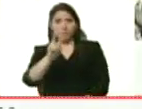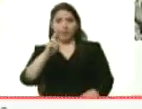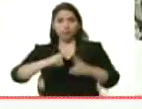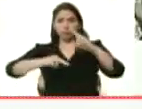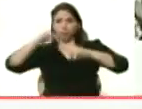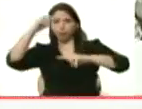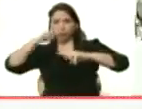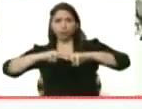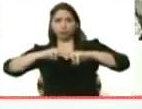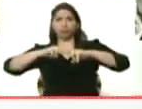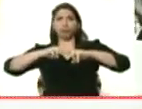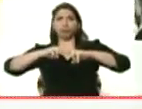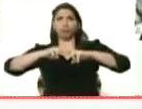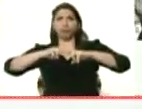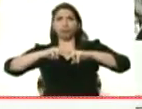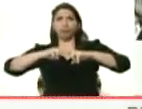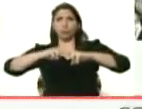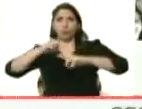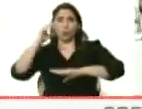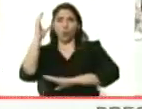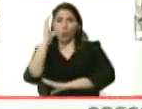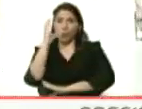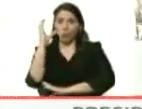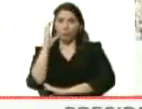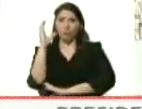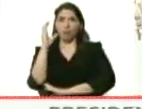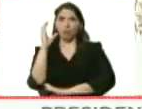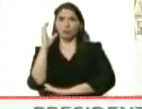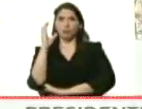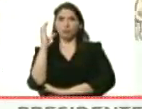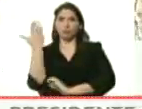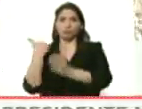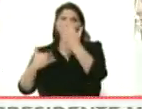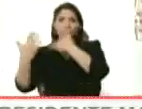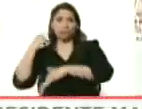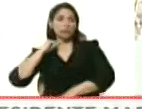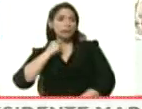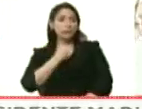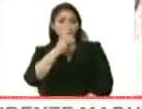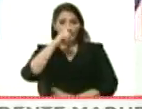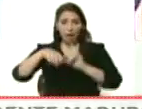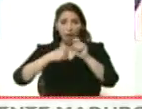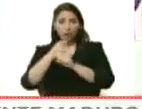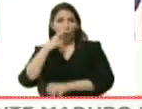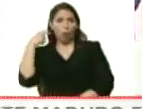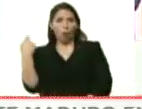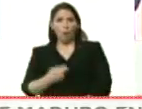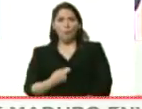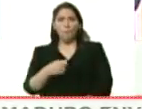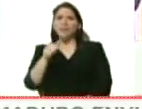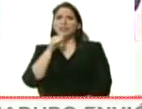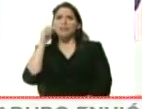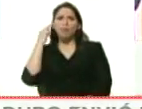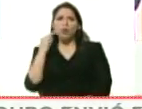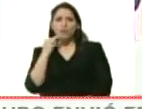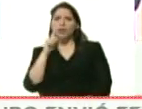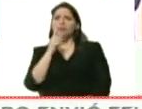construyen la Colombia de la época. El hombre a quien Bolívar llamó